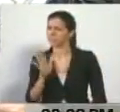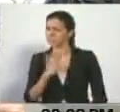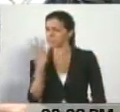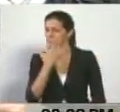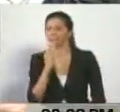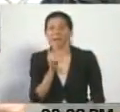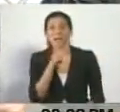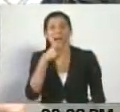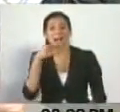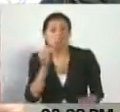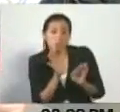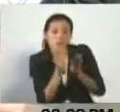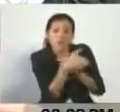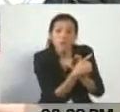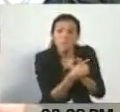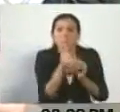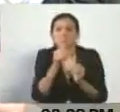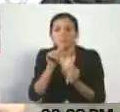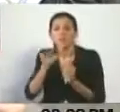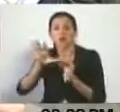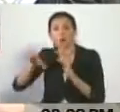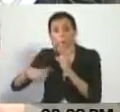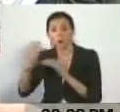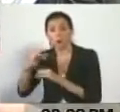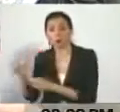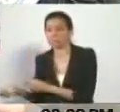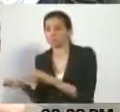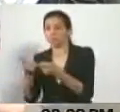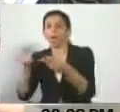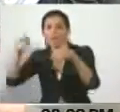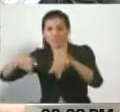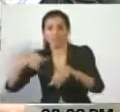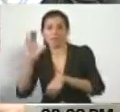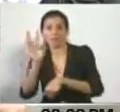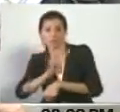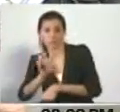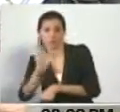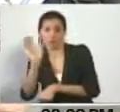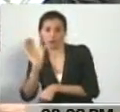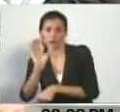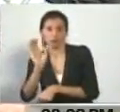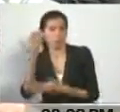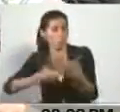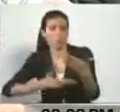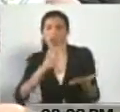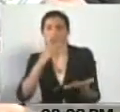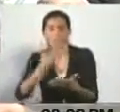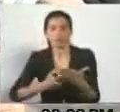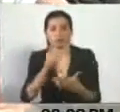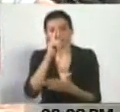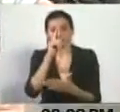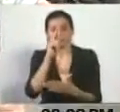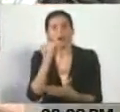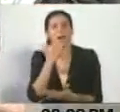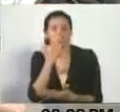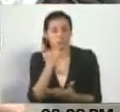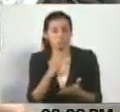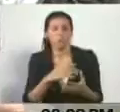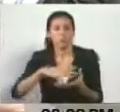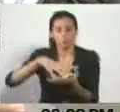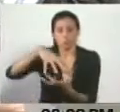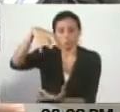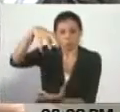acaparada procedente de Colombia sin documentación, especulación en el empaquetado